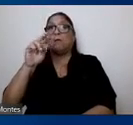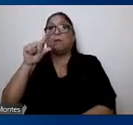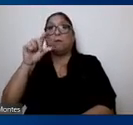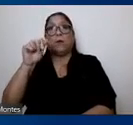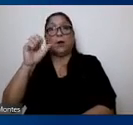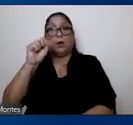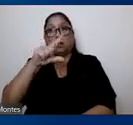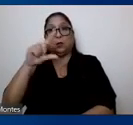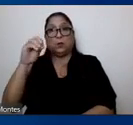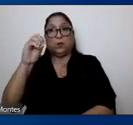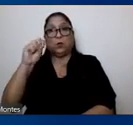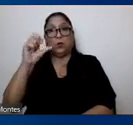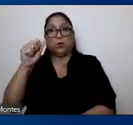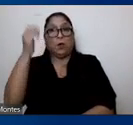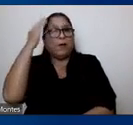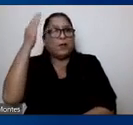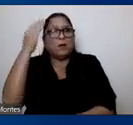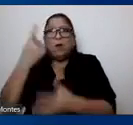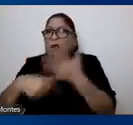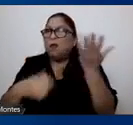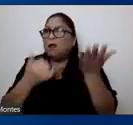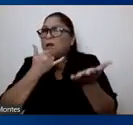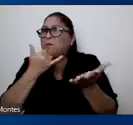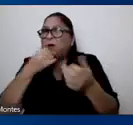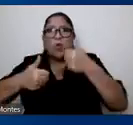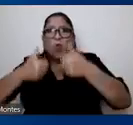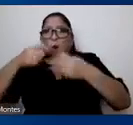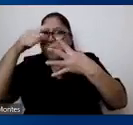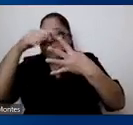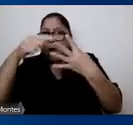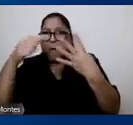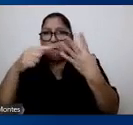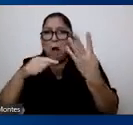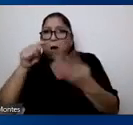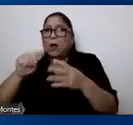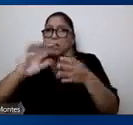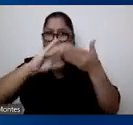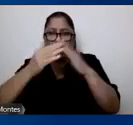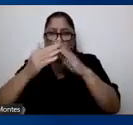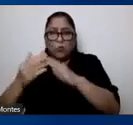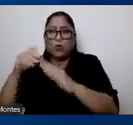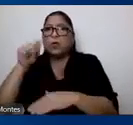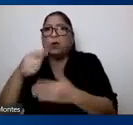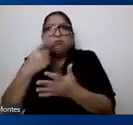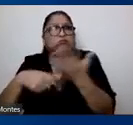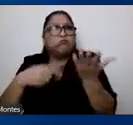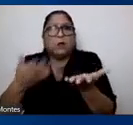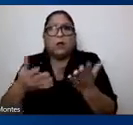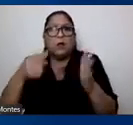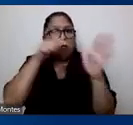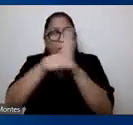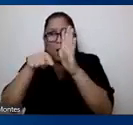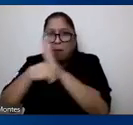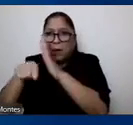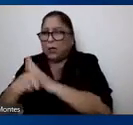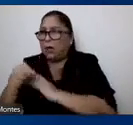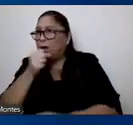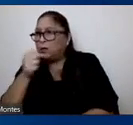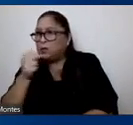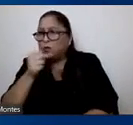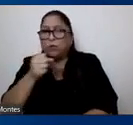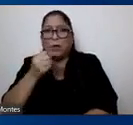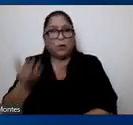establecer cuáles fueron las causas o motivaciones que tuvieron los miembros de esta comunidad para victimar a estos periodistas.